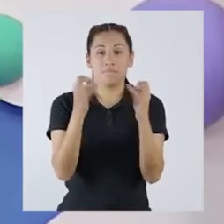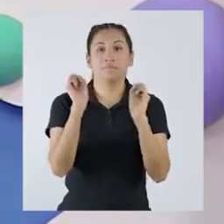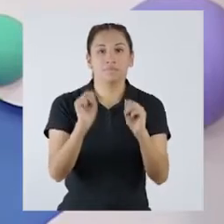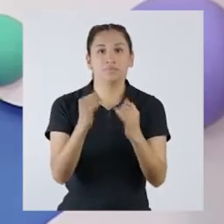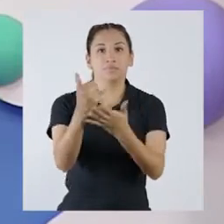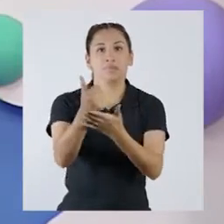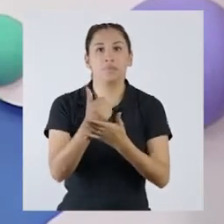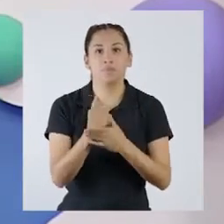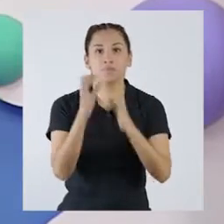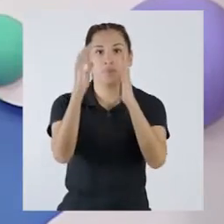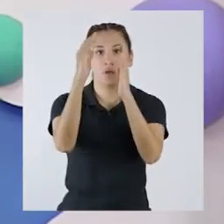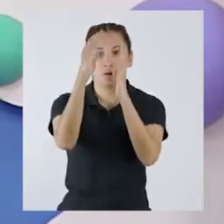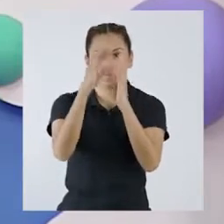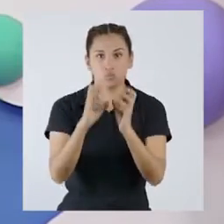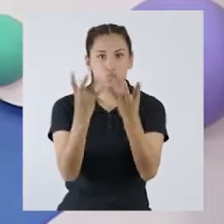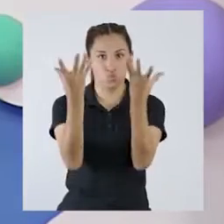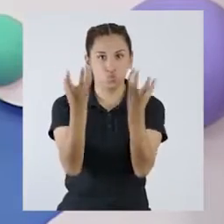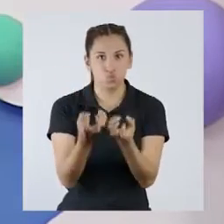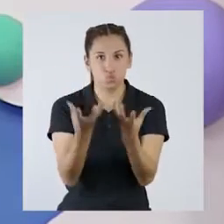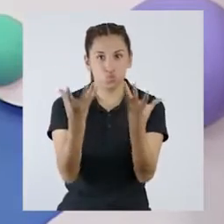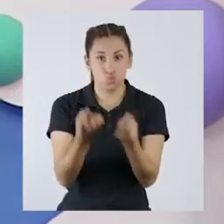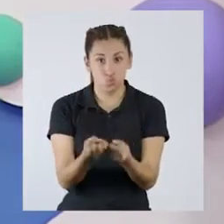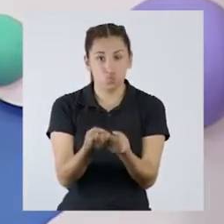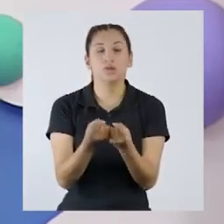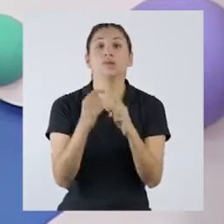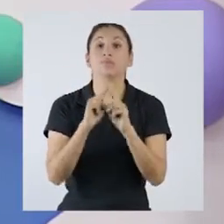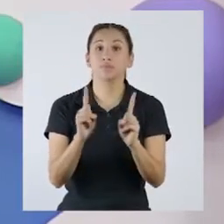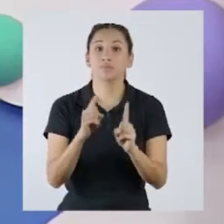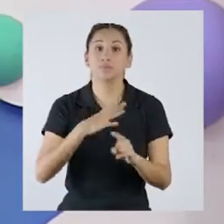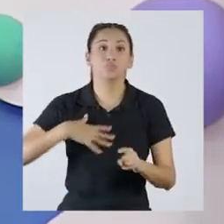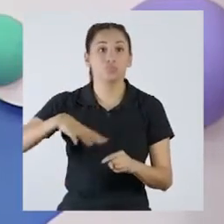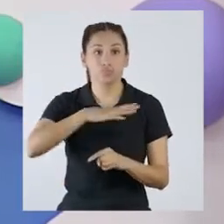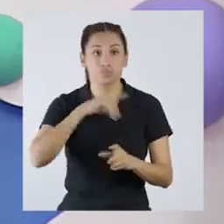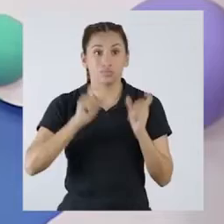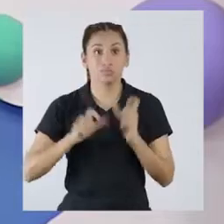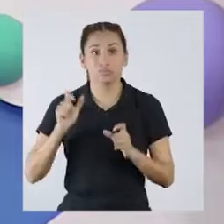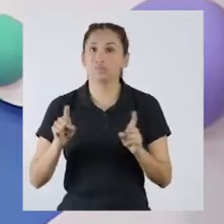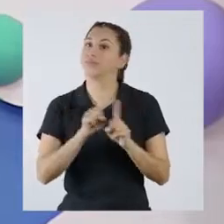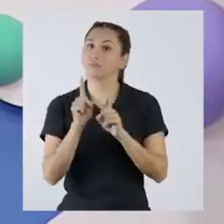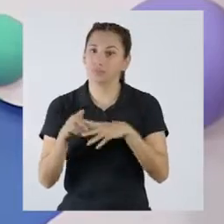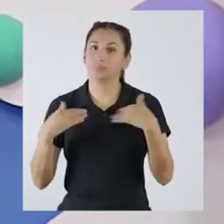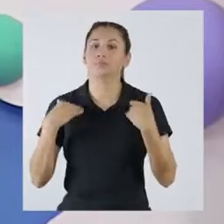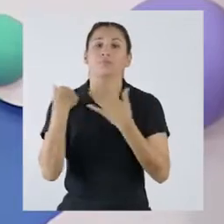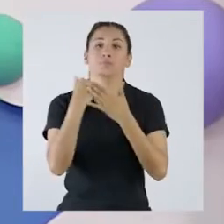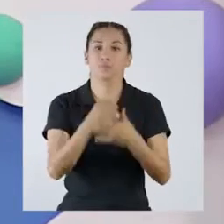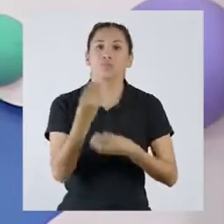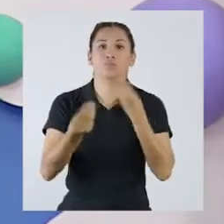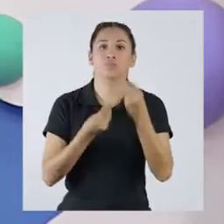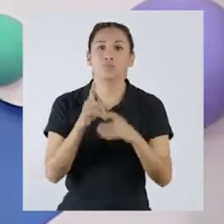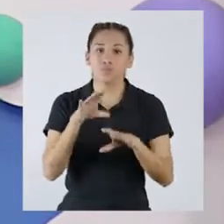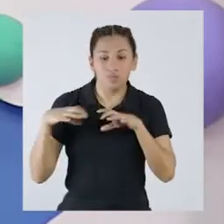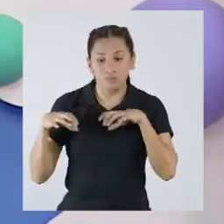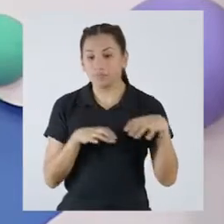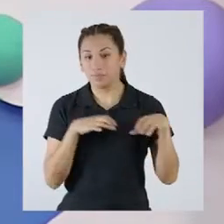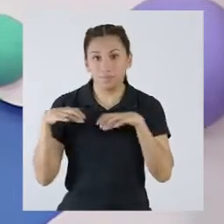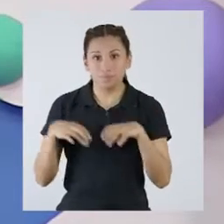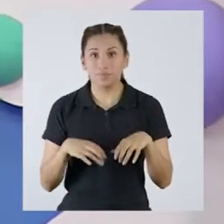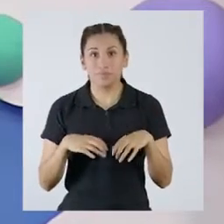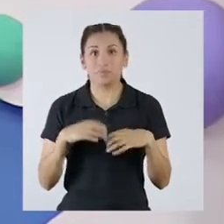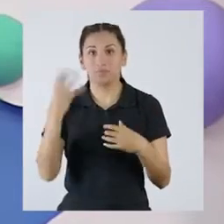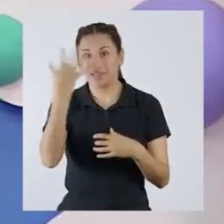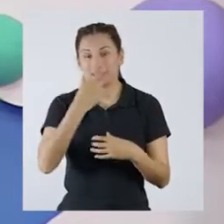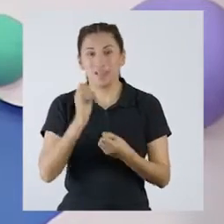ayudan a disminuir el CO2, las tenemos que ayudar, reduciendo nosotros también nuestras emisiones